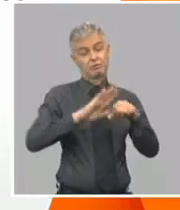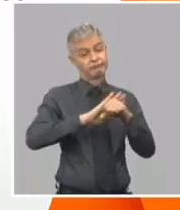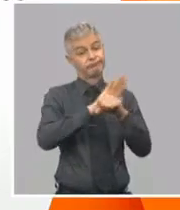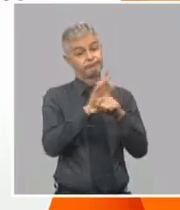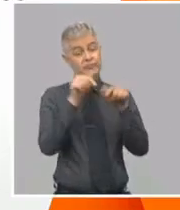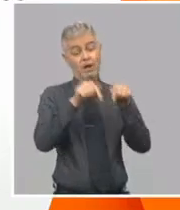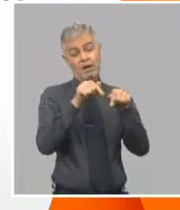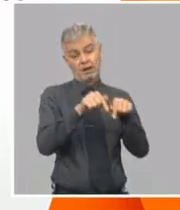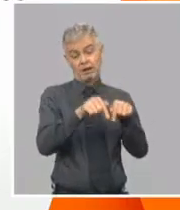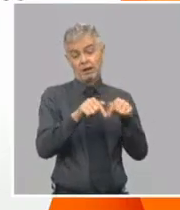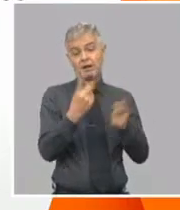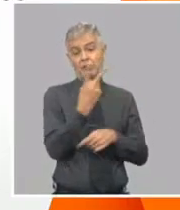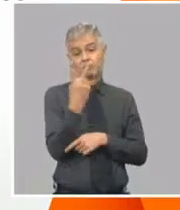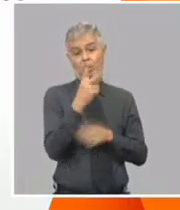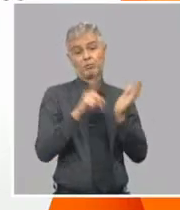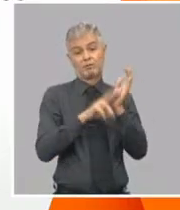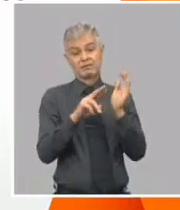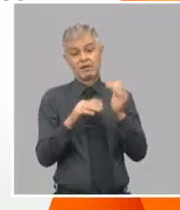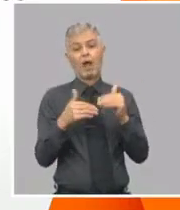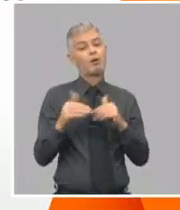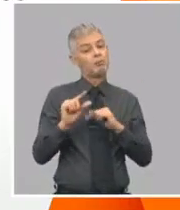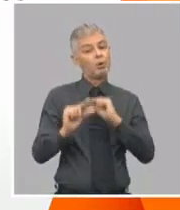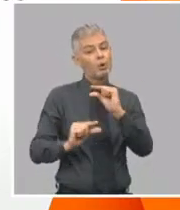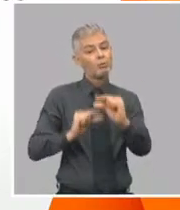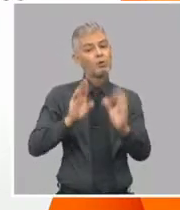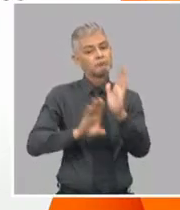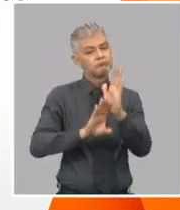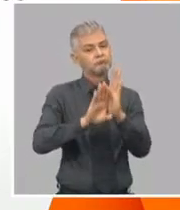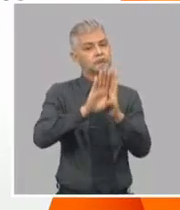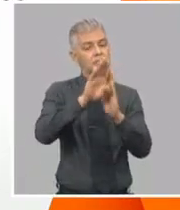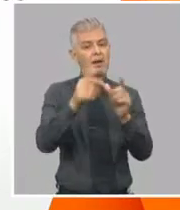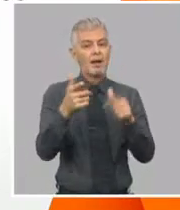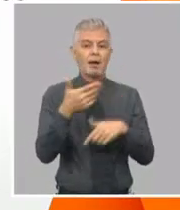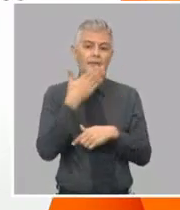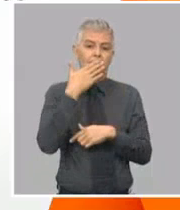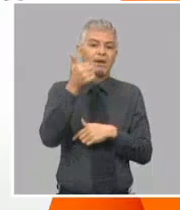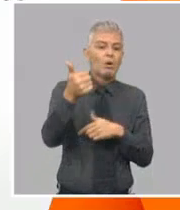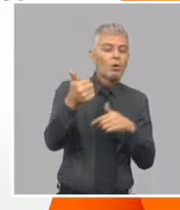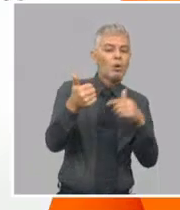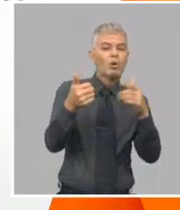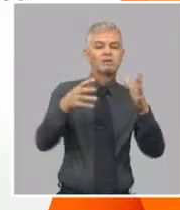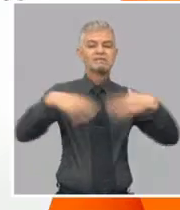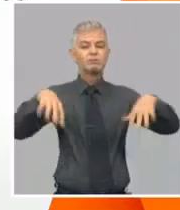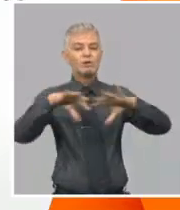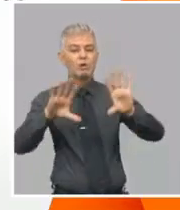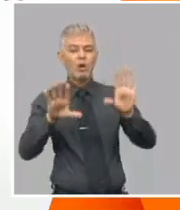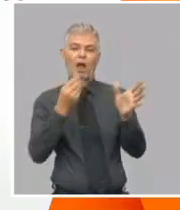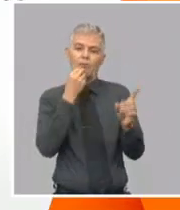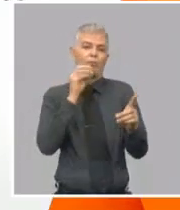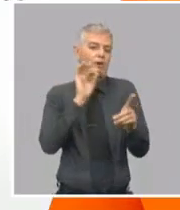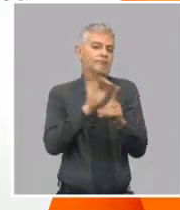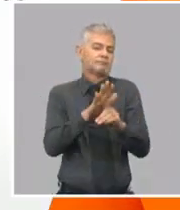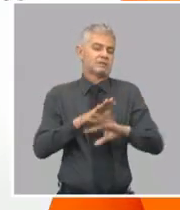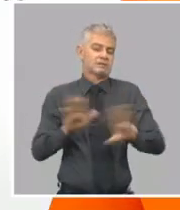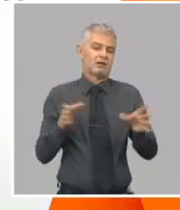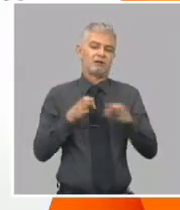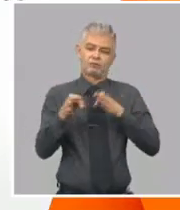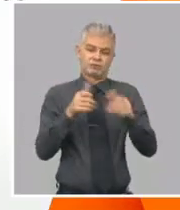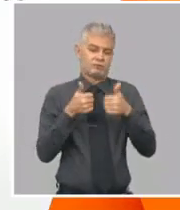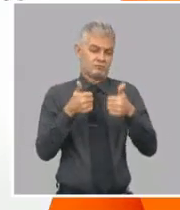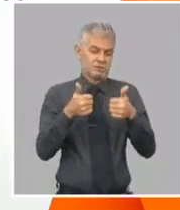provincias en la medida que avancen en las fases se podrán incorporar a los servicios de inmediato eso no tiene ninguna